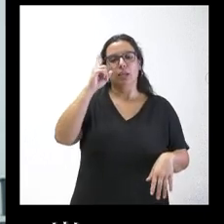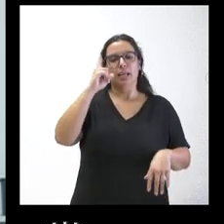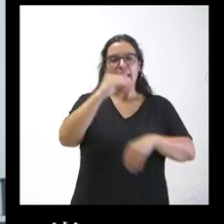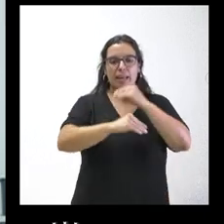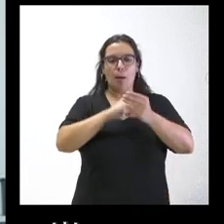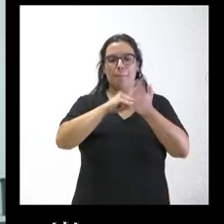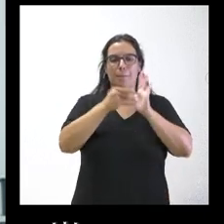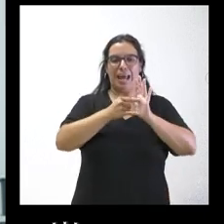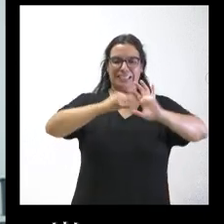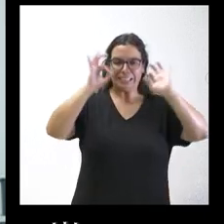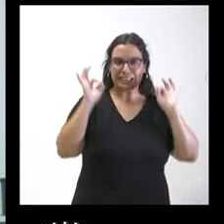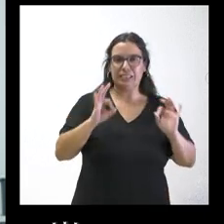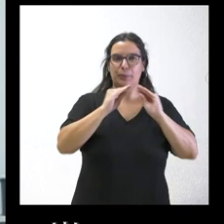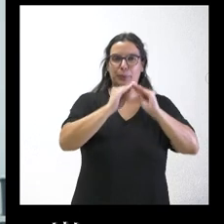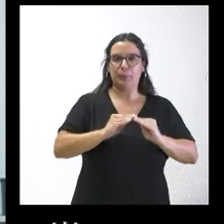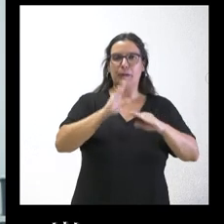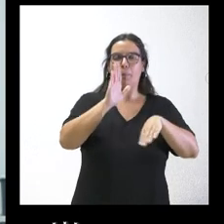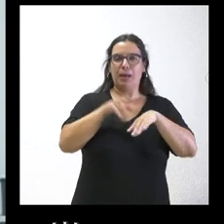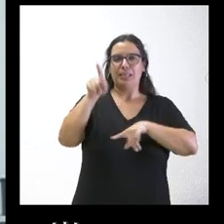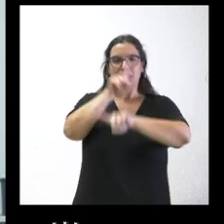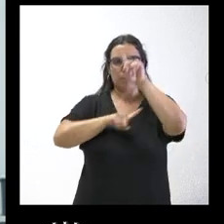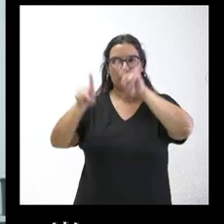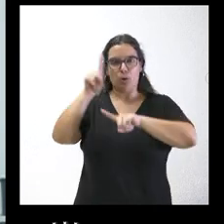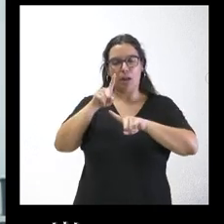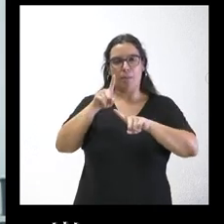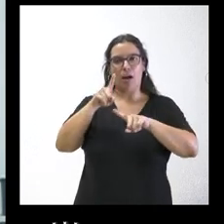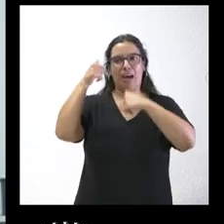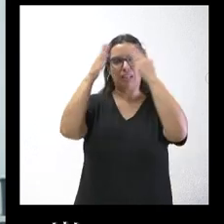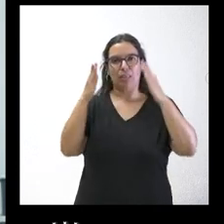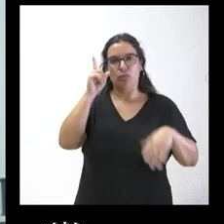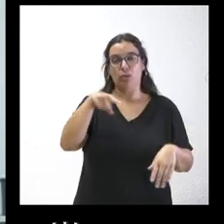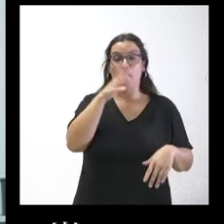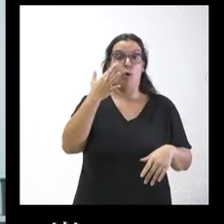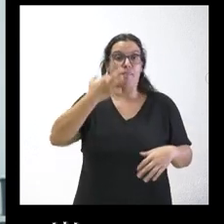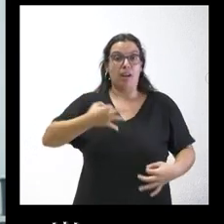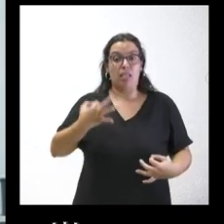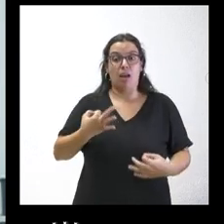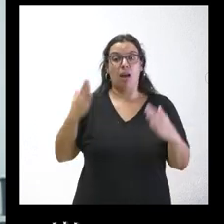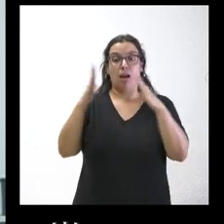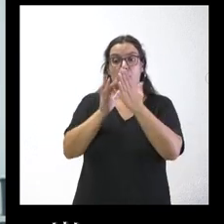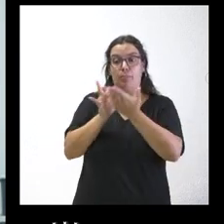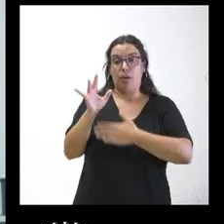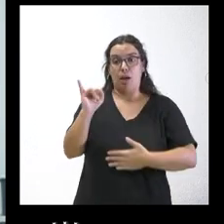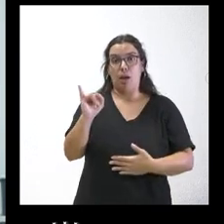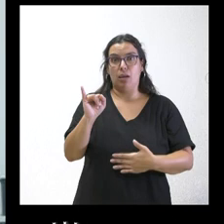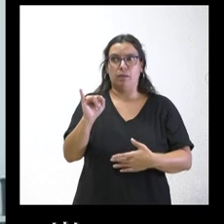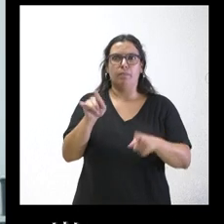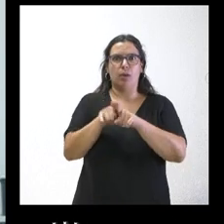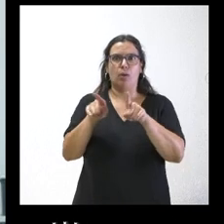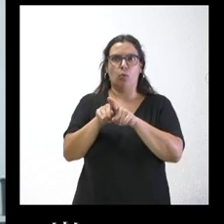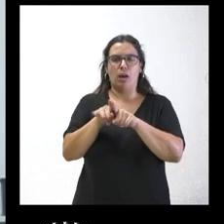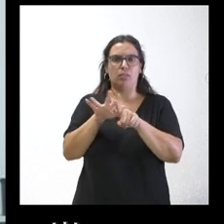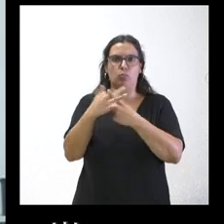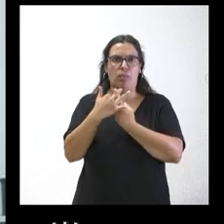más concreto para para abordar estos problemas porque lo cierto Es que cada vez que hay un desahucio es una especie de drama Aquí